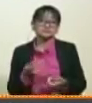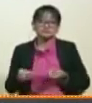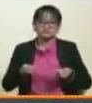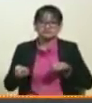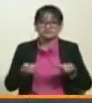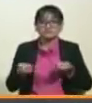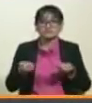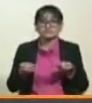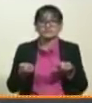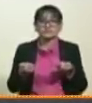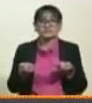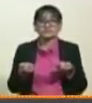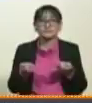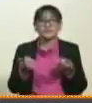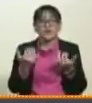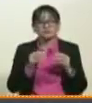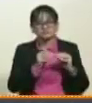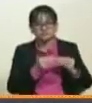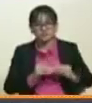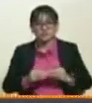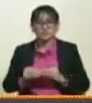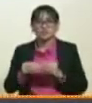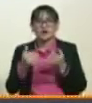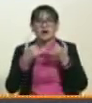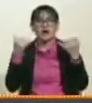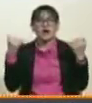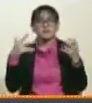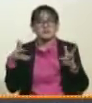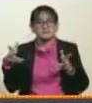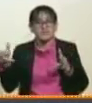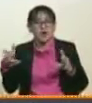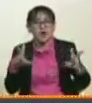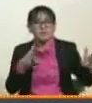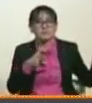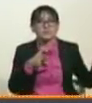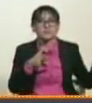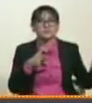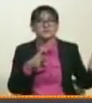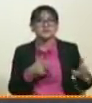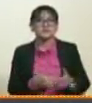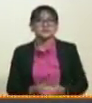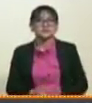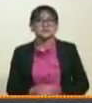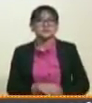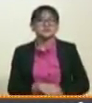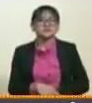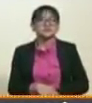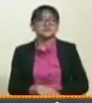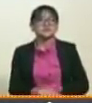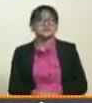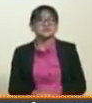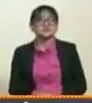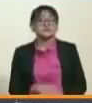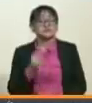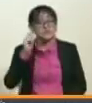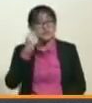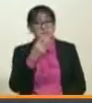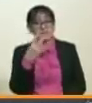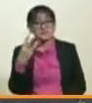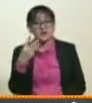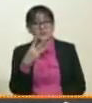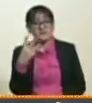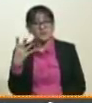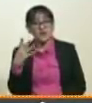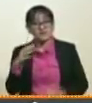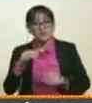acciones para restaurar esos cables que cortaron nosotros es bueno que se recuerden que el 23/24 sortearon el